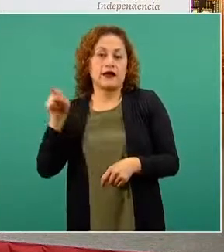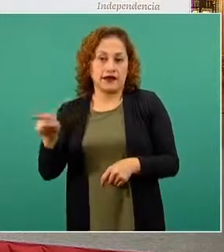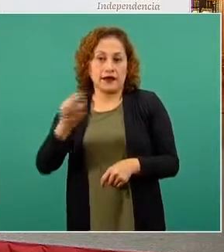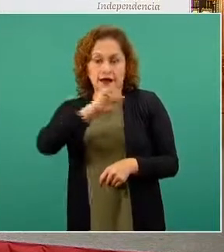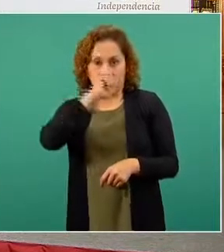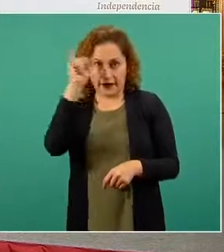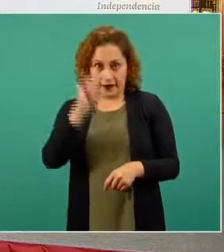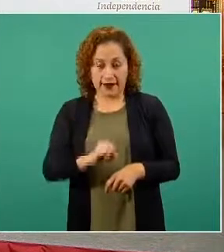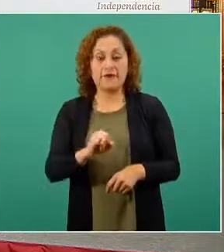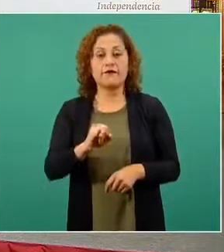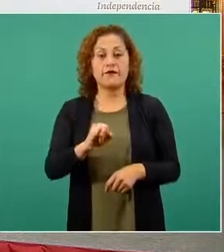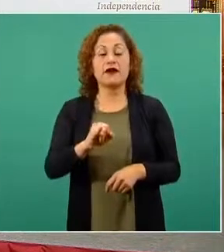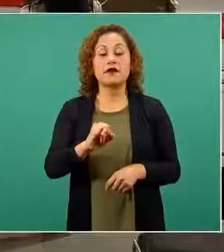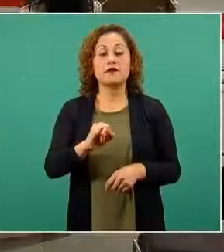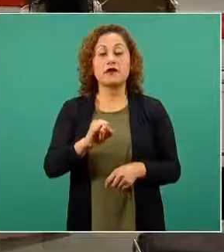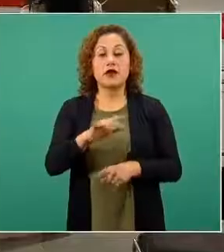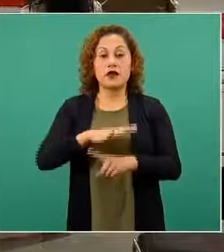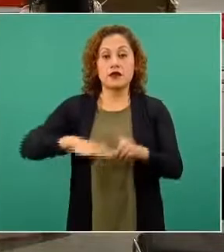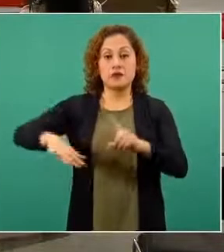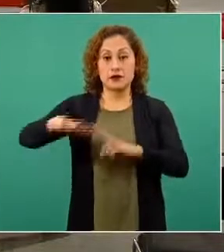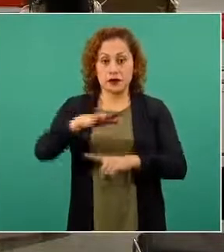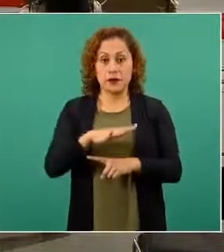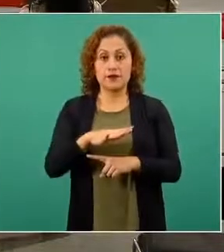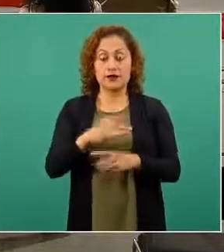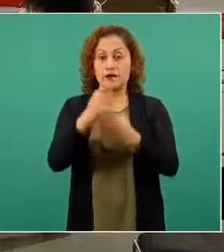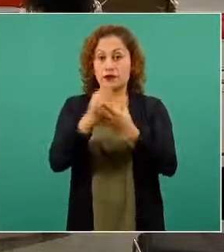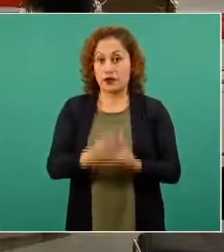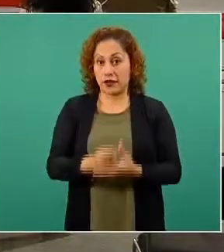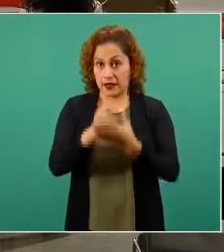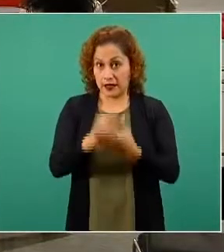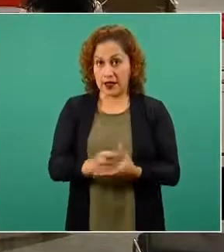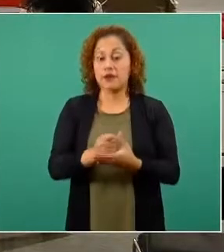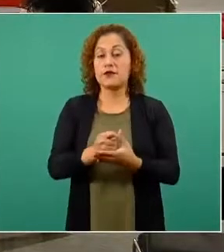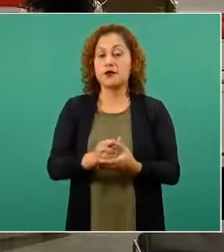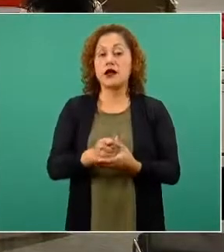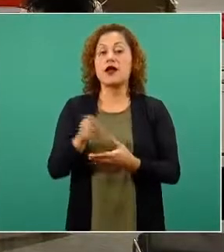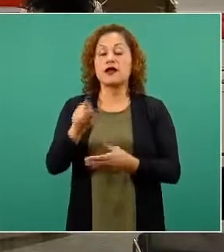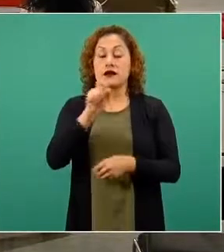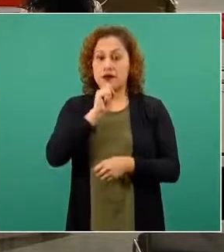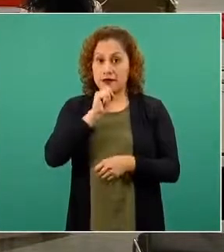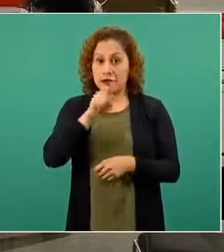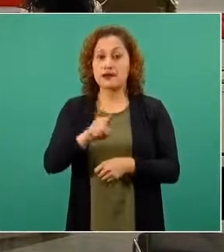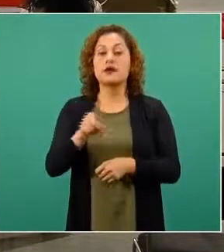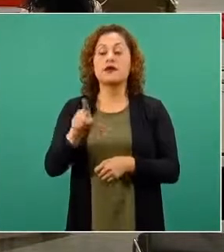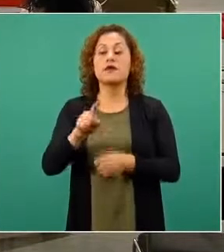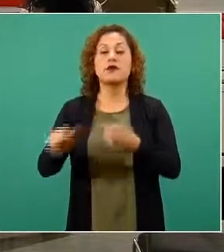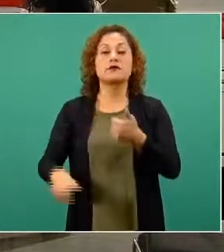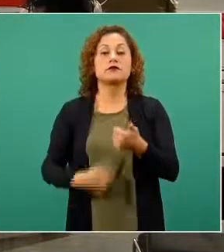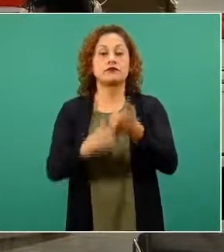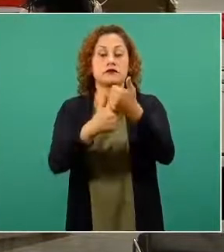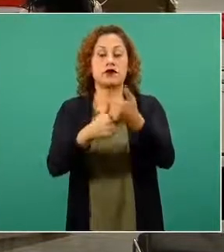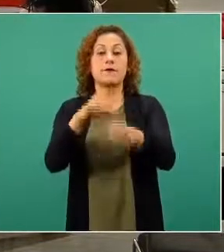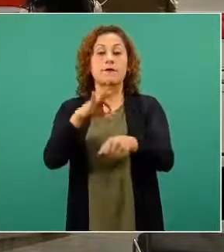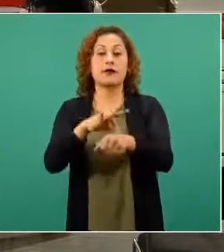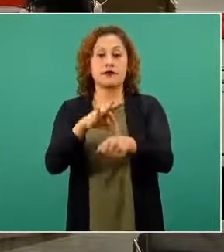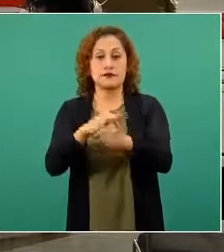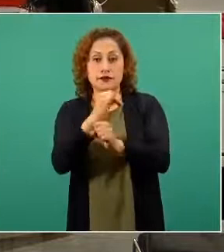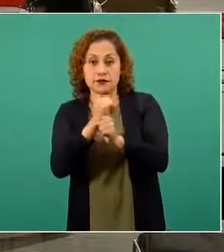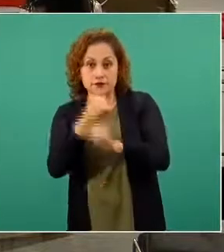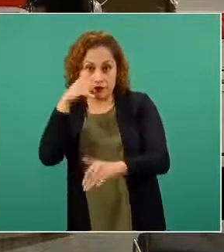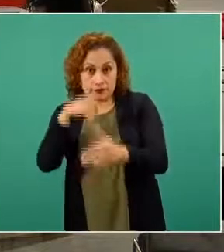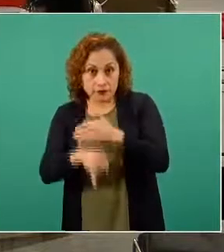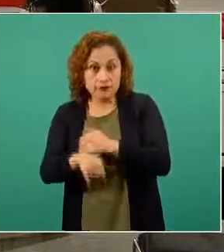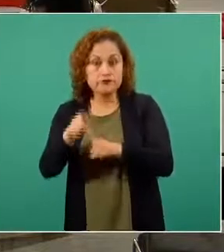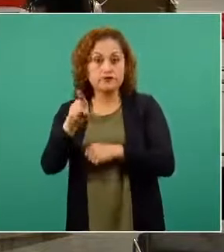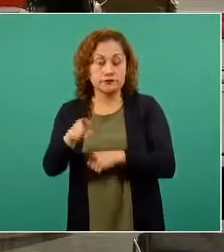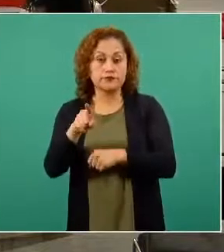la Unidad de Terapia Intensiva y profesor adjunto de Medicina Crítica del Instituto Nacional de Ciencias